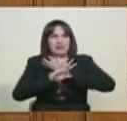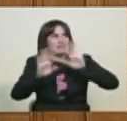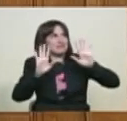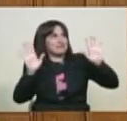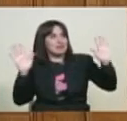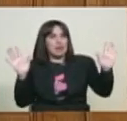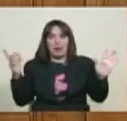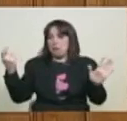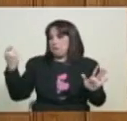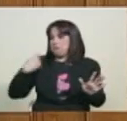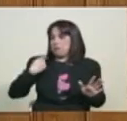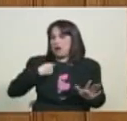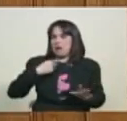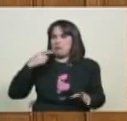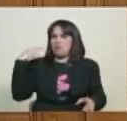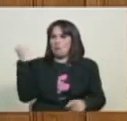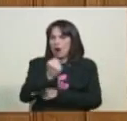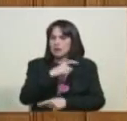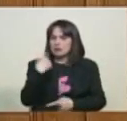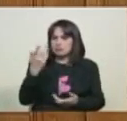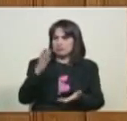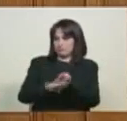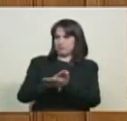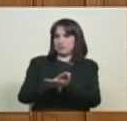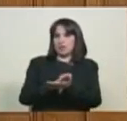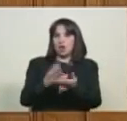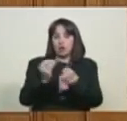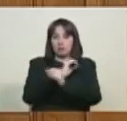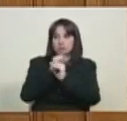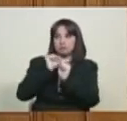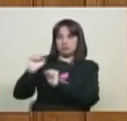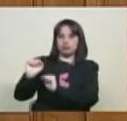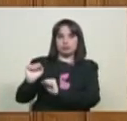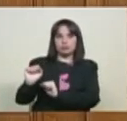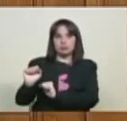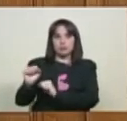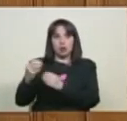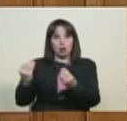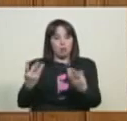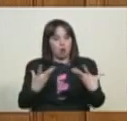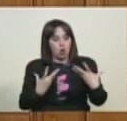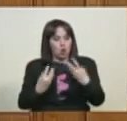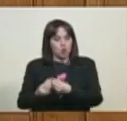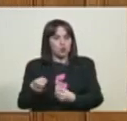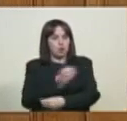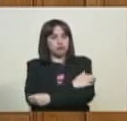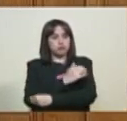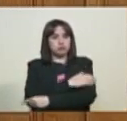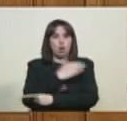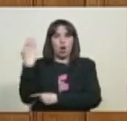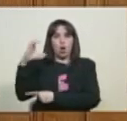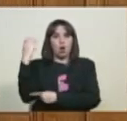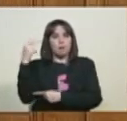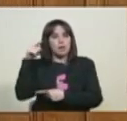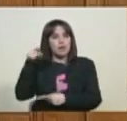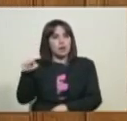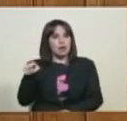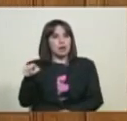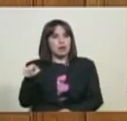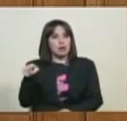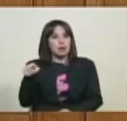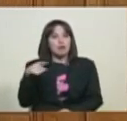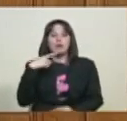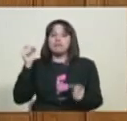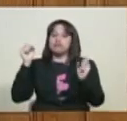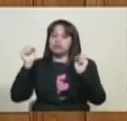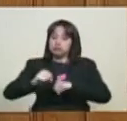El sicarismo, la concepción asesina que acompaña a la oligarquía colombiana. Sí,